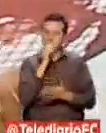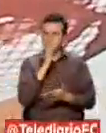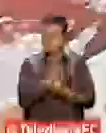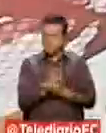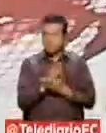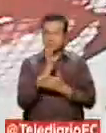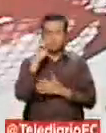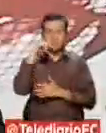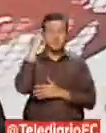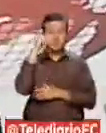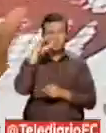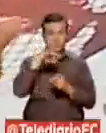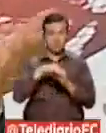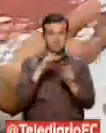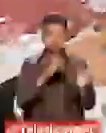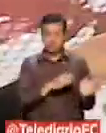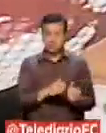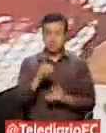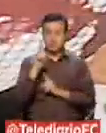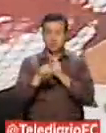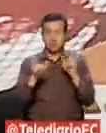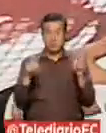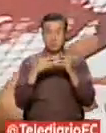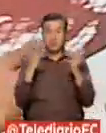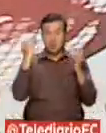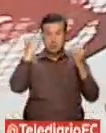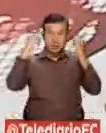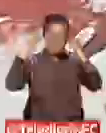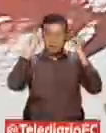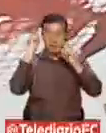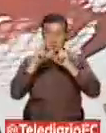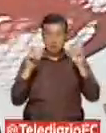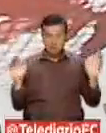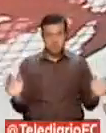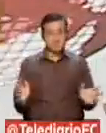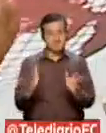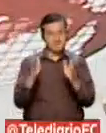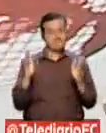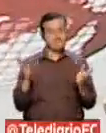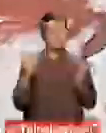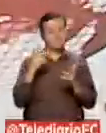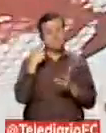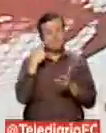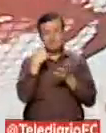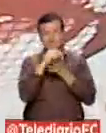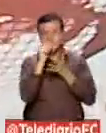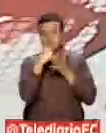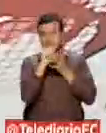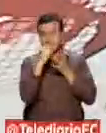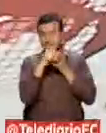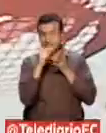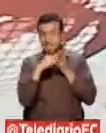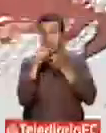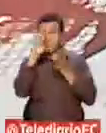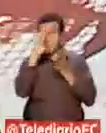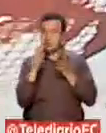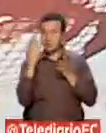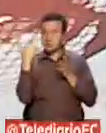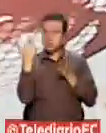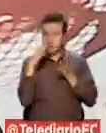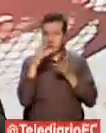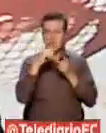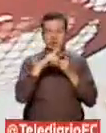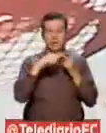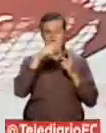para que en las siguientes elecciones pues necesitamos iniciativas ciudadanas para poder hacer este chequeo, fact-checking. En Brasil pasó recientemente, en